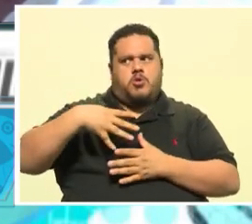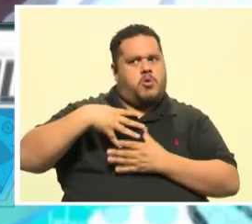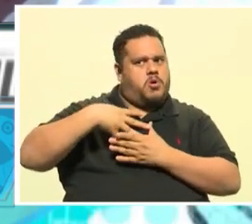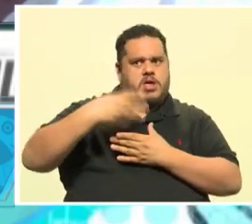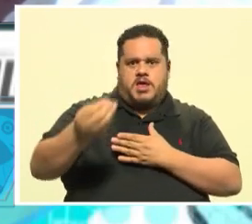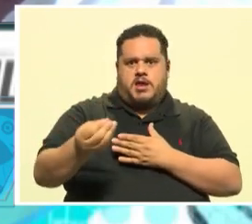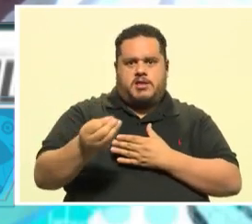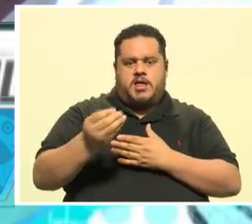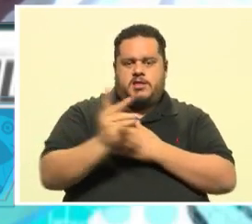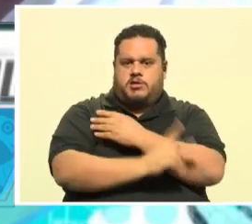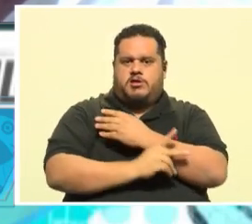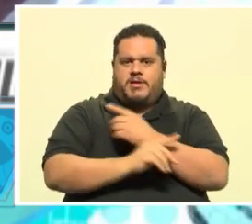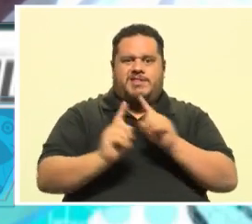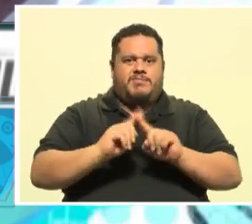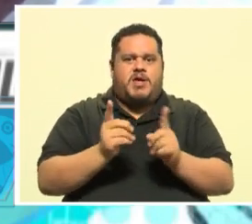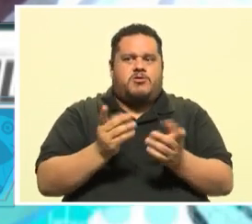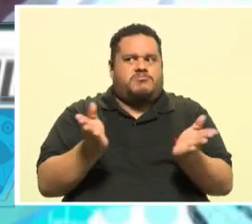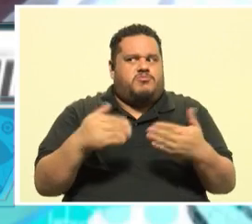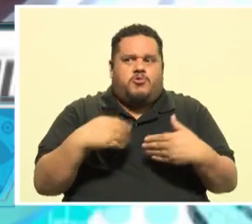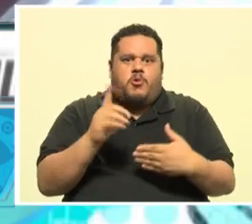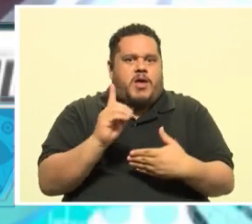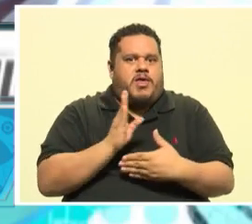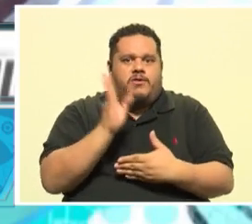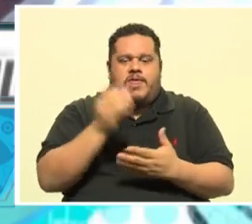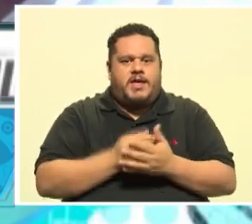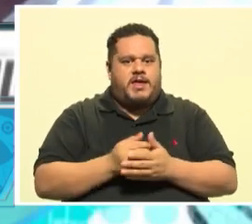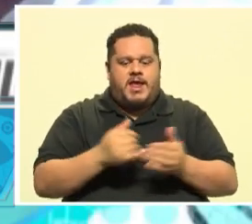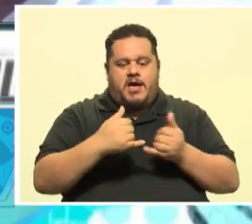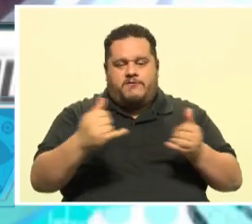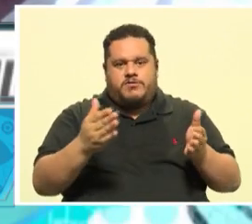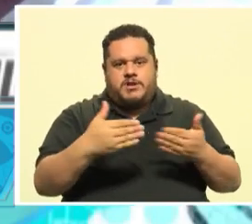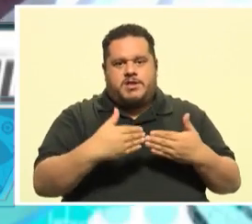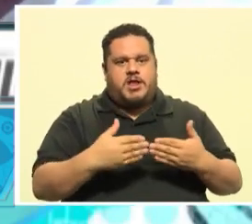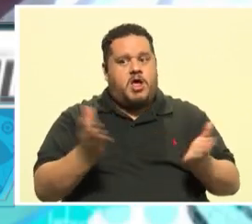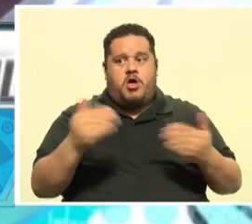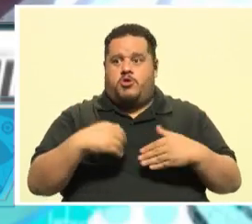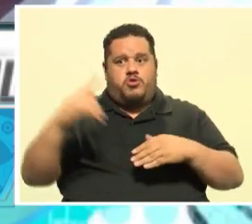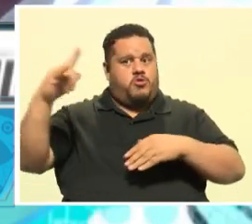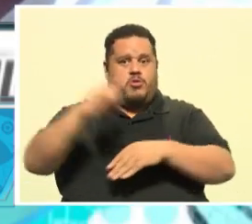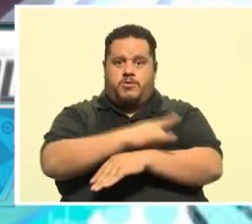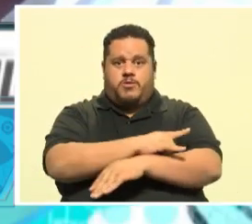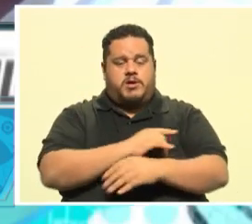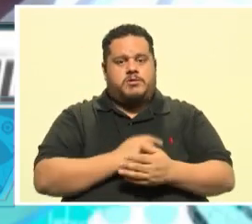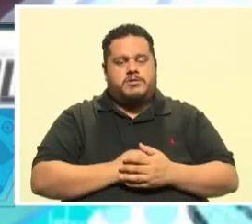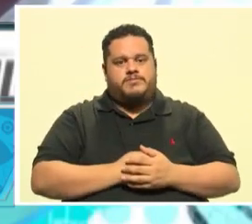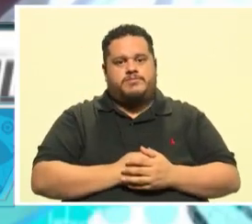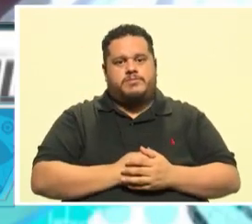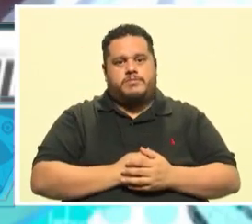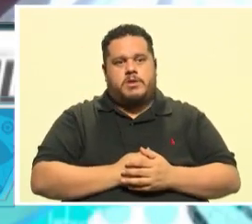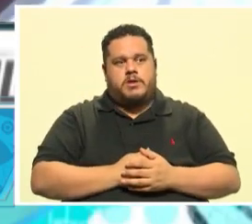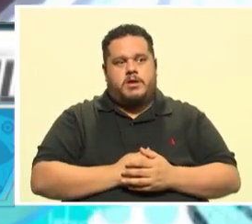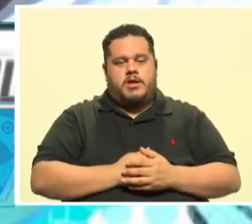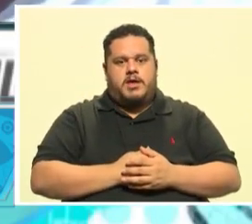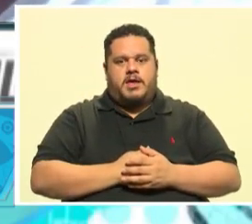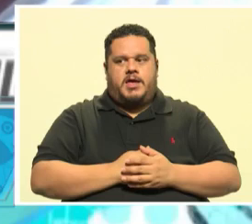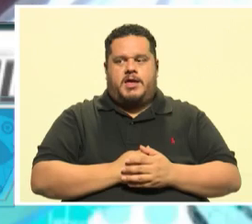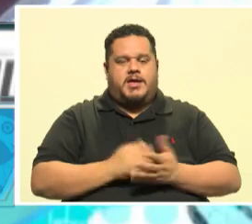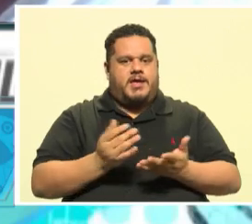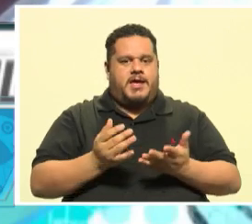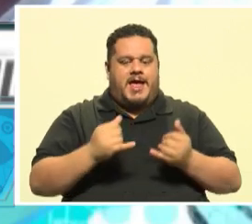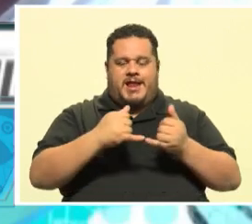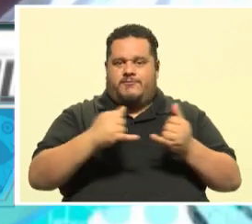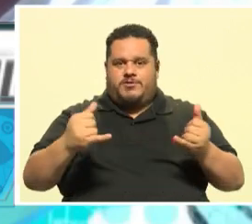juventud centroamericana? ¿Con qué sueñan los jóvenes en Centroamérica? Sí, por ejemplo,